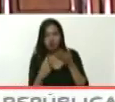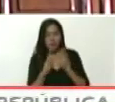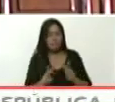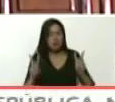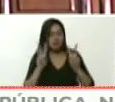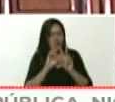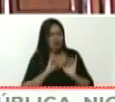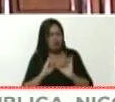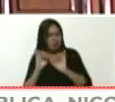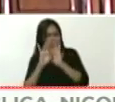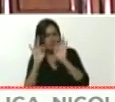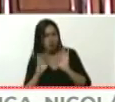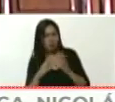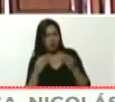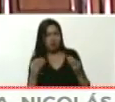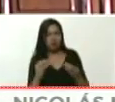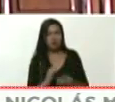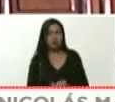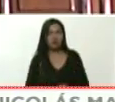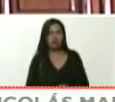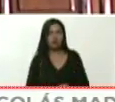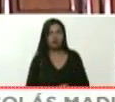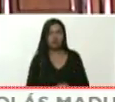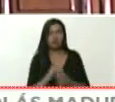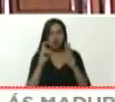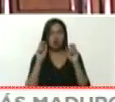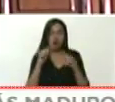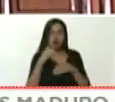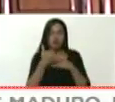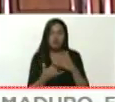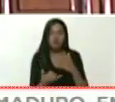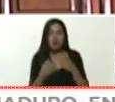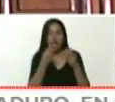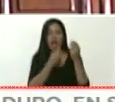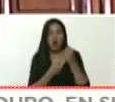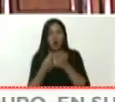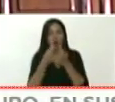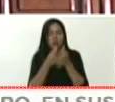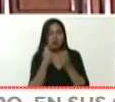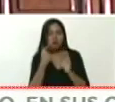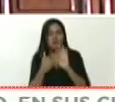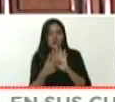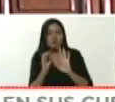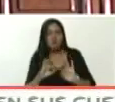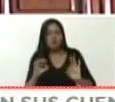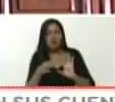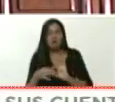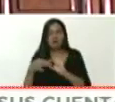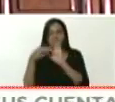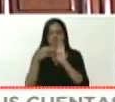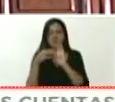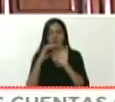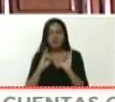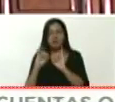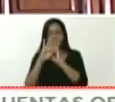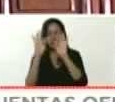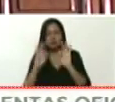una nueva dinámica virtuosa, un nuevo ciclo económico histórico unido, encadenado.